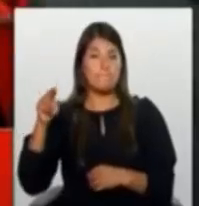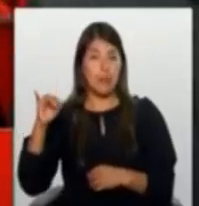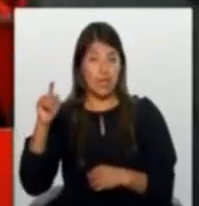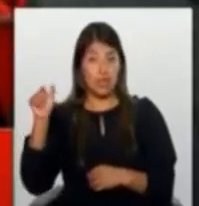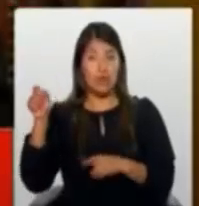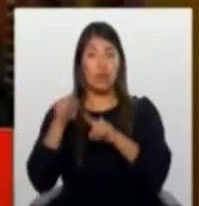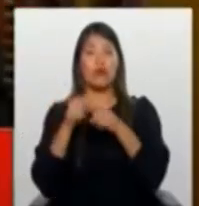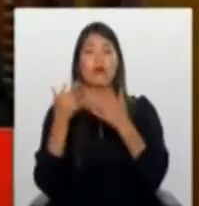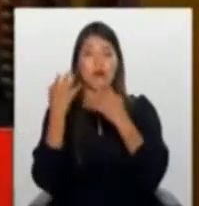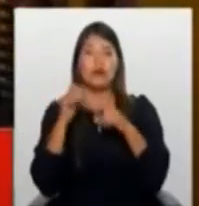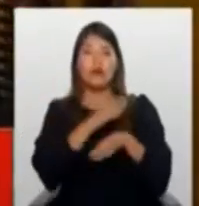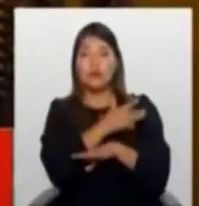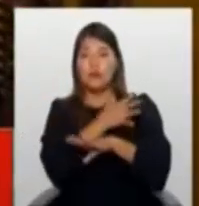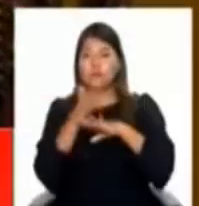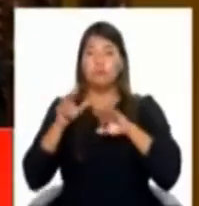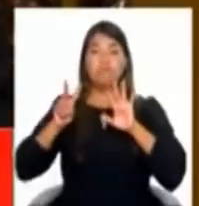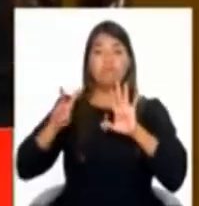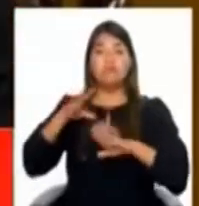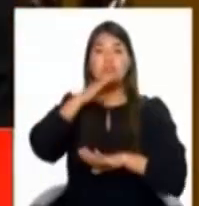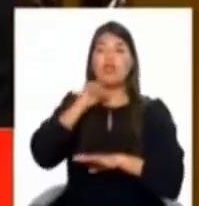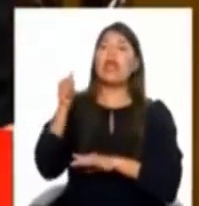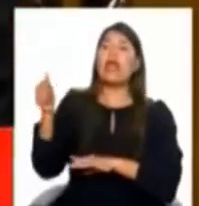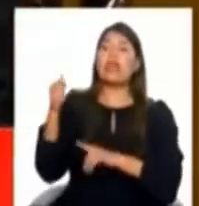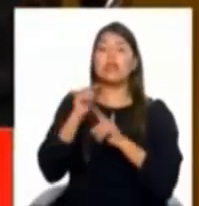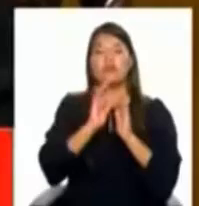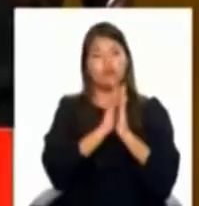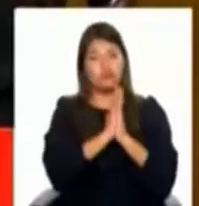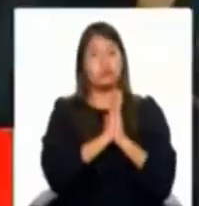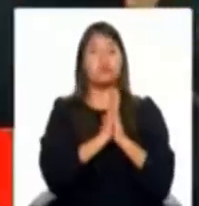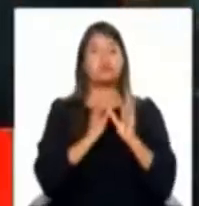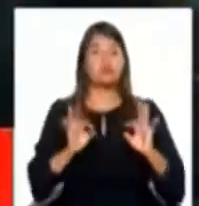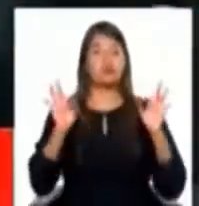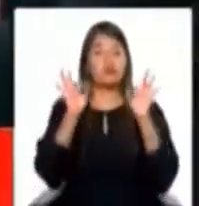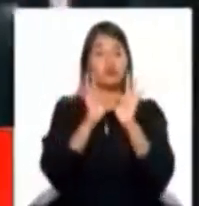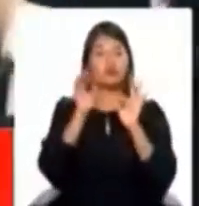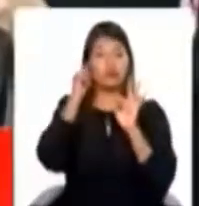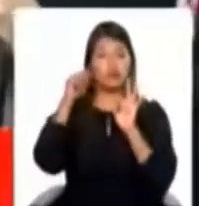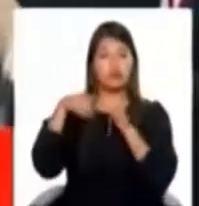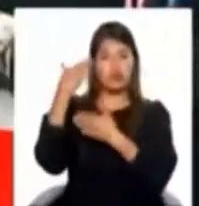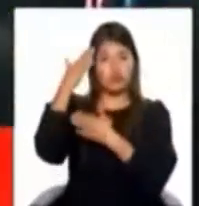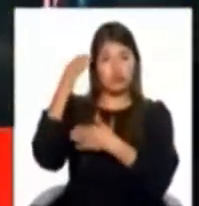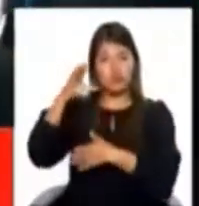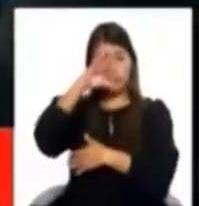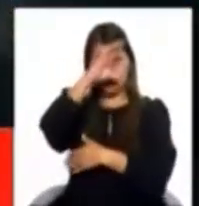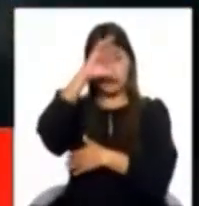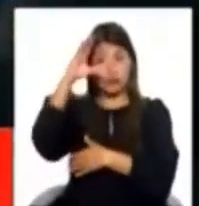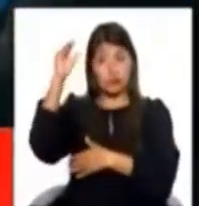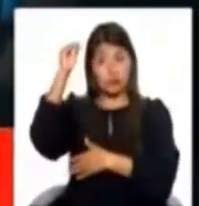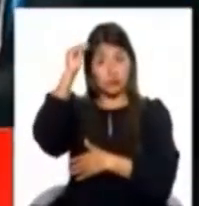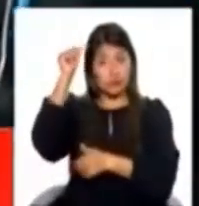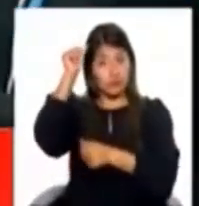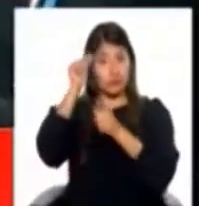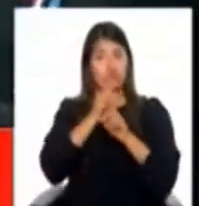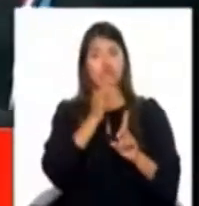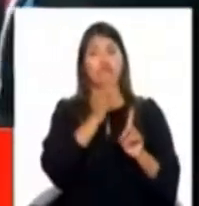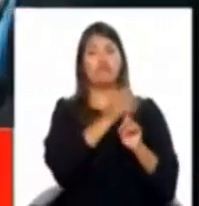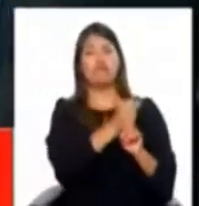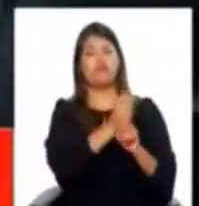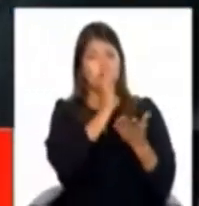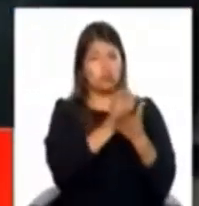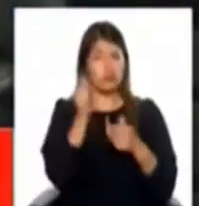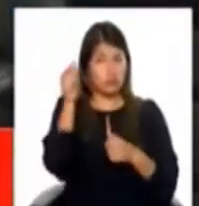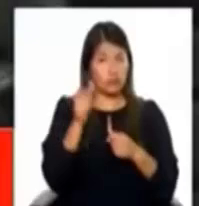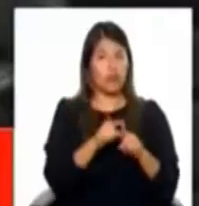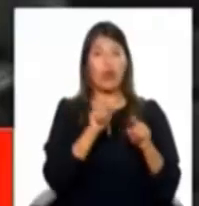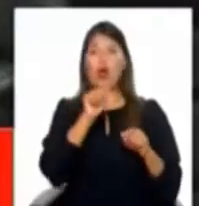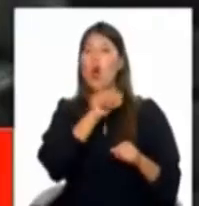Hola amigos de Publicontadores, el día de hoy te vamos a dar a conocer que la fiscal de la Nación arremete su artillería contra